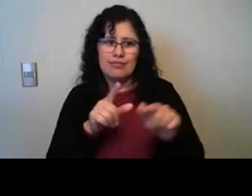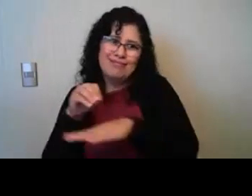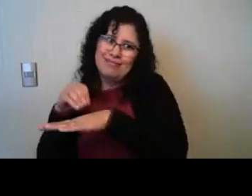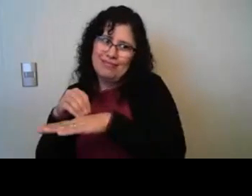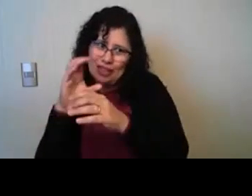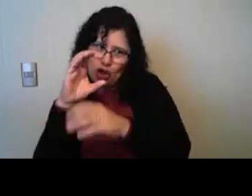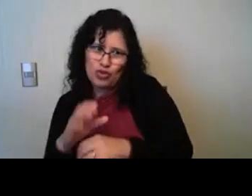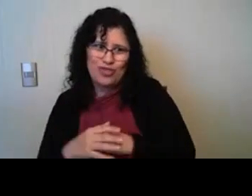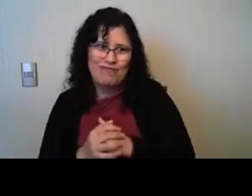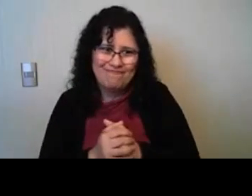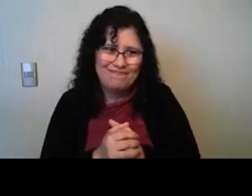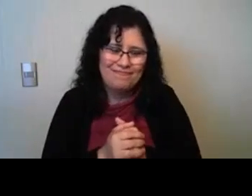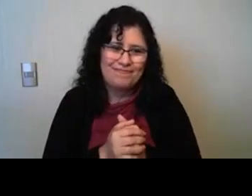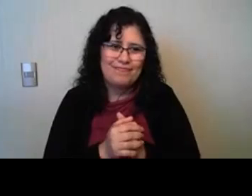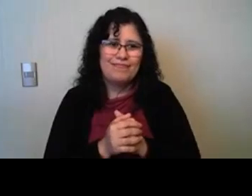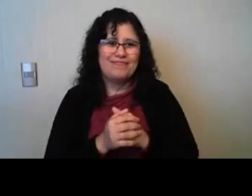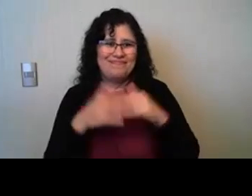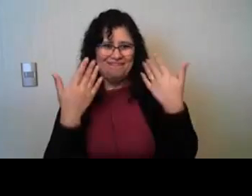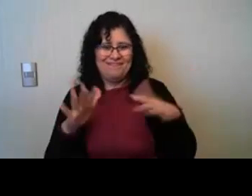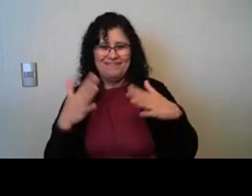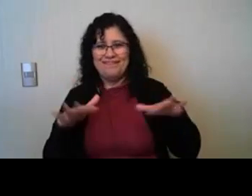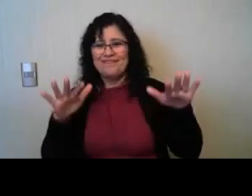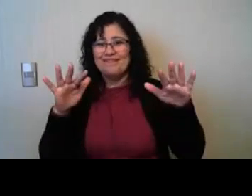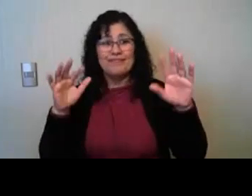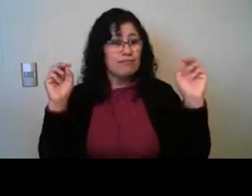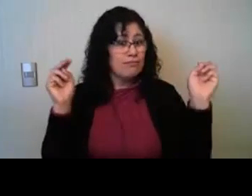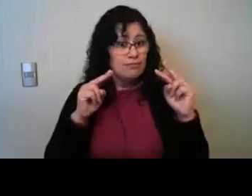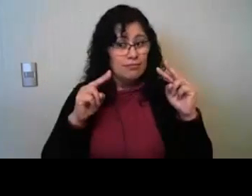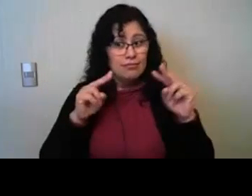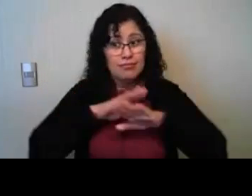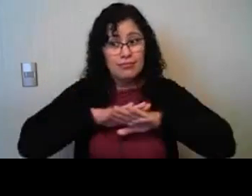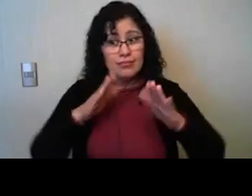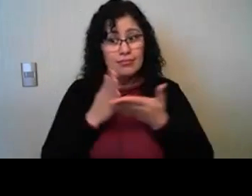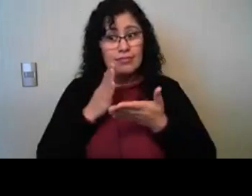Estamos entonces finalizando.